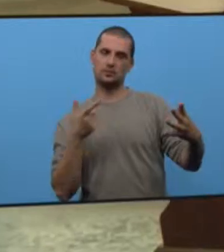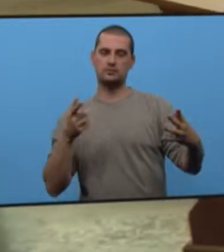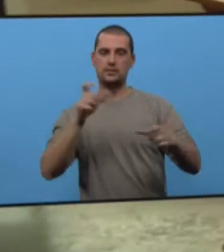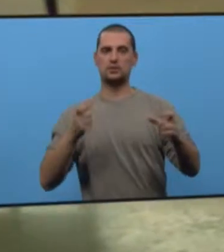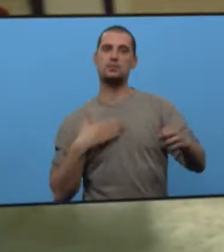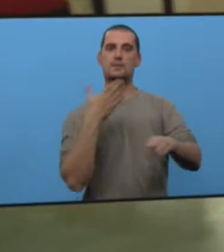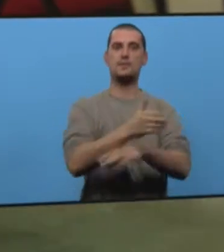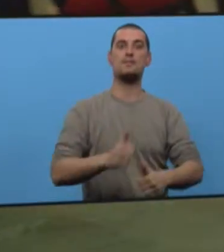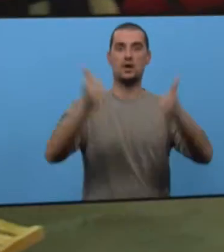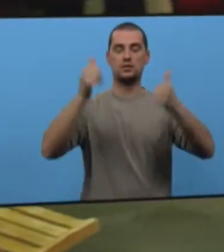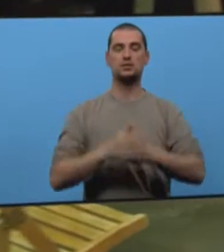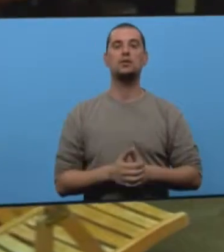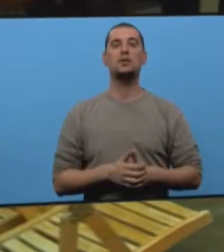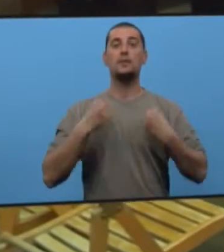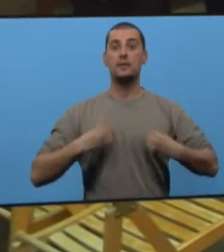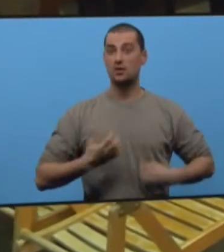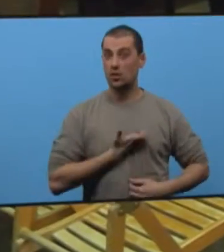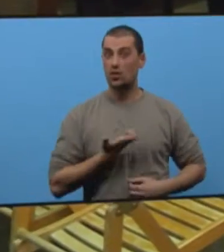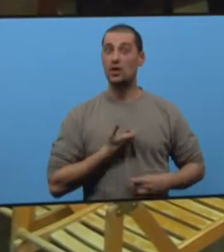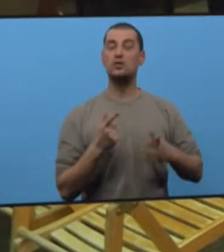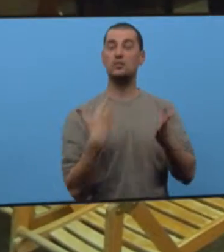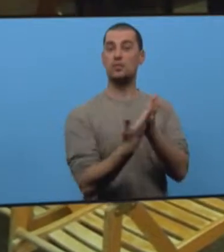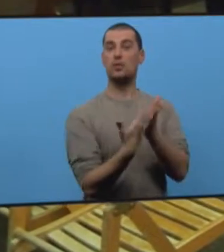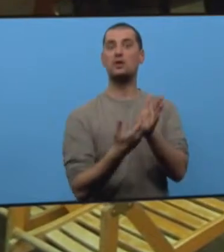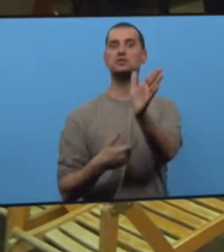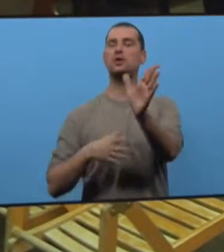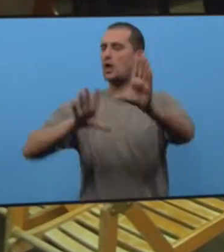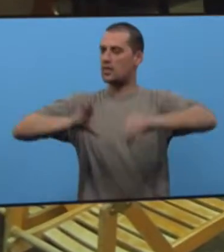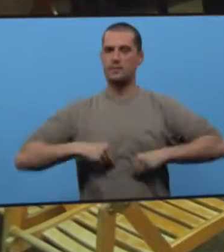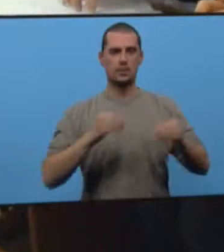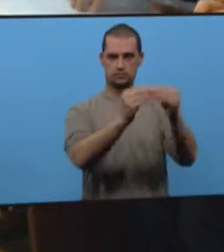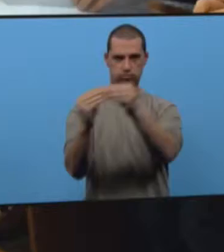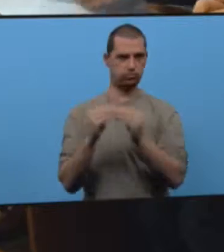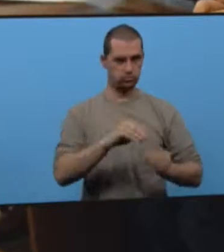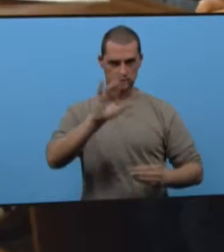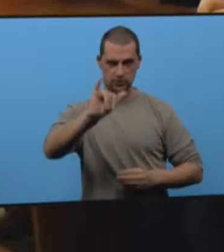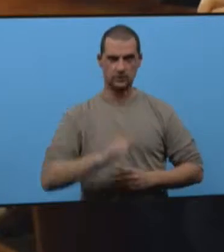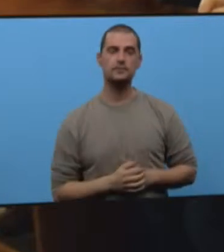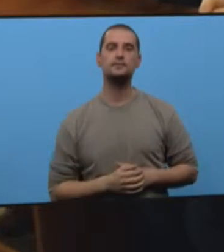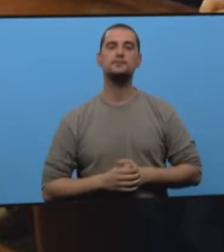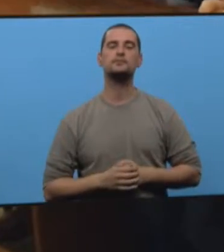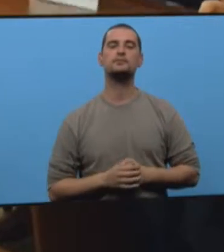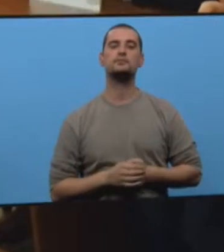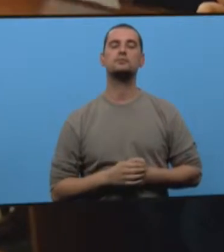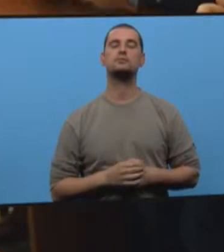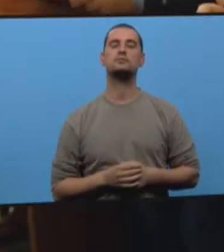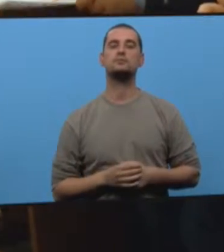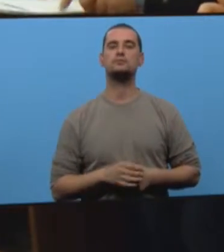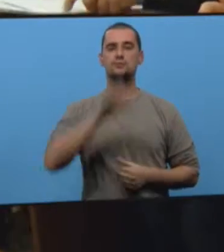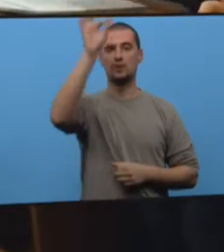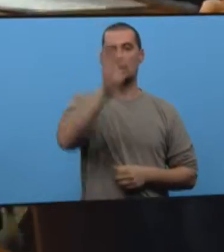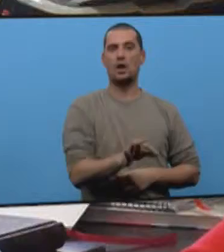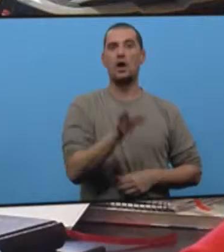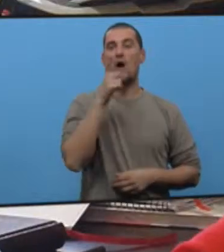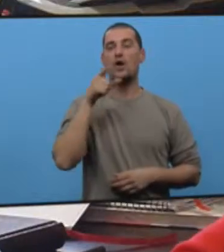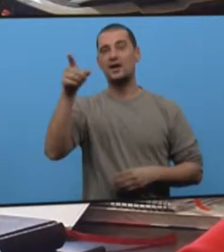vir. O Concello de Viveiro levou a proposta a pleno, que a aceptou por unanimidade. Agora, bueno, ahora xa, eles teñen que